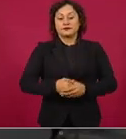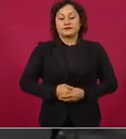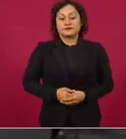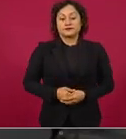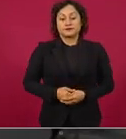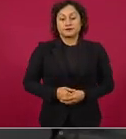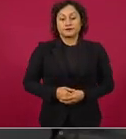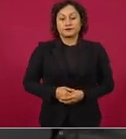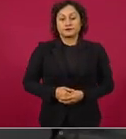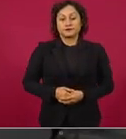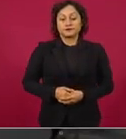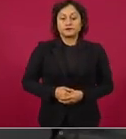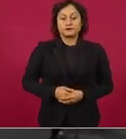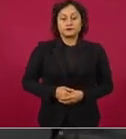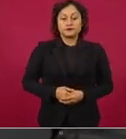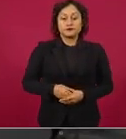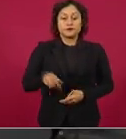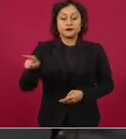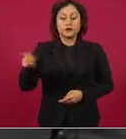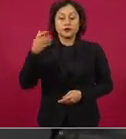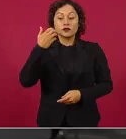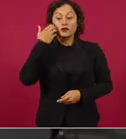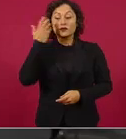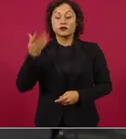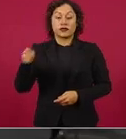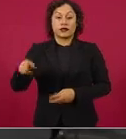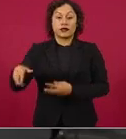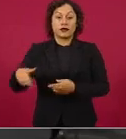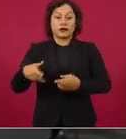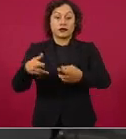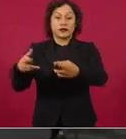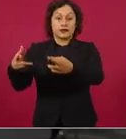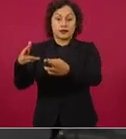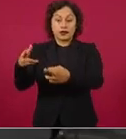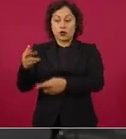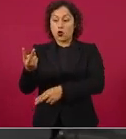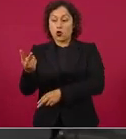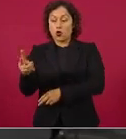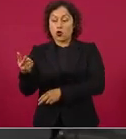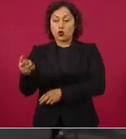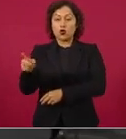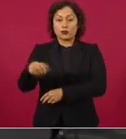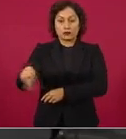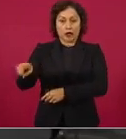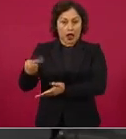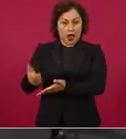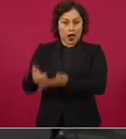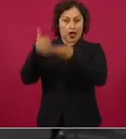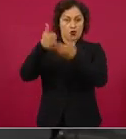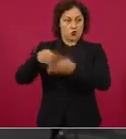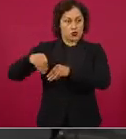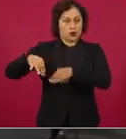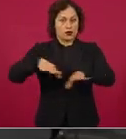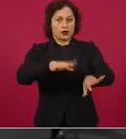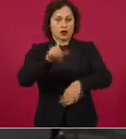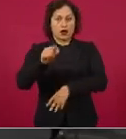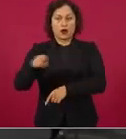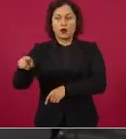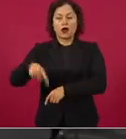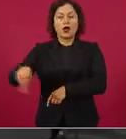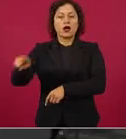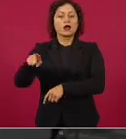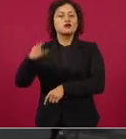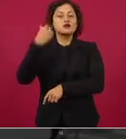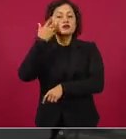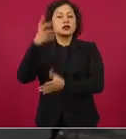estar explotando la zona de los ríos Ameca y Mascota, que son nuestra fuente de abastecimiento, y